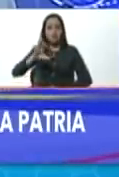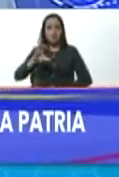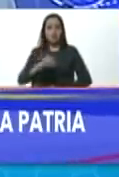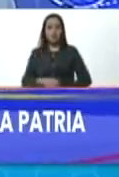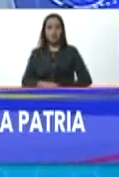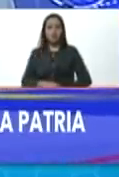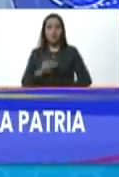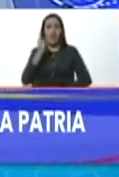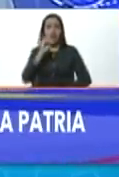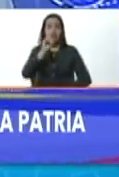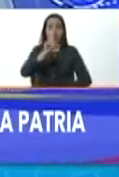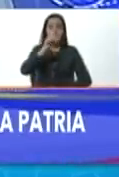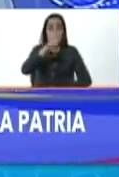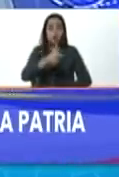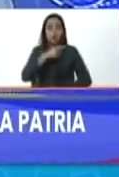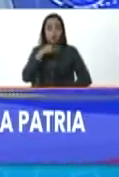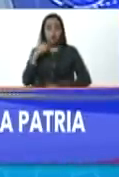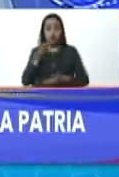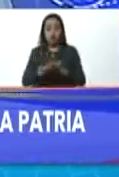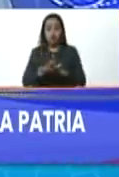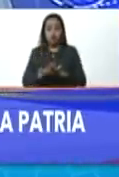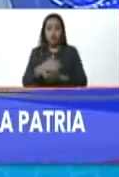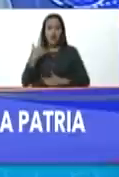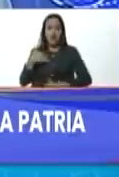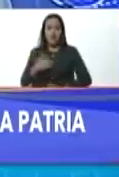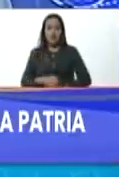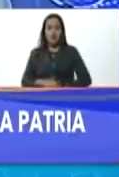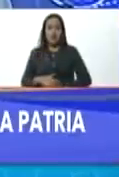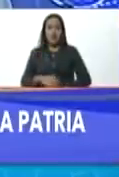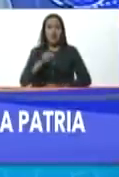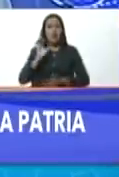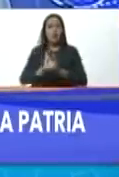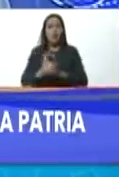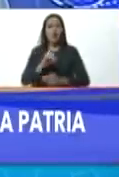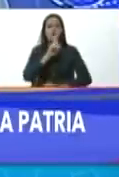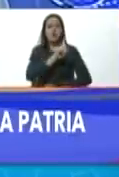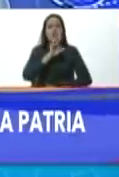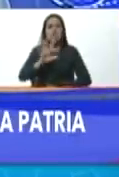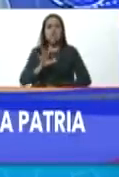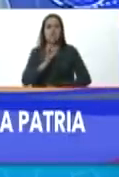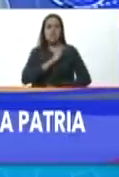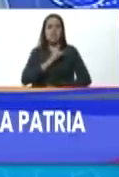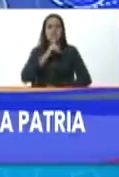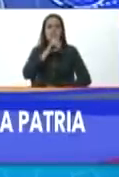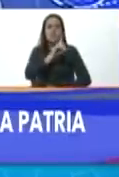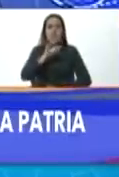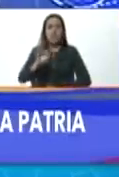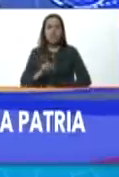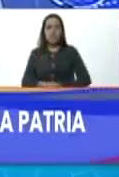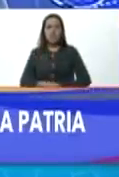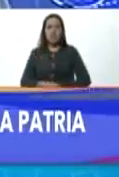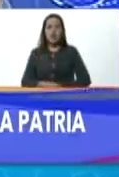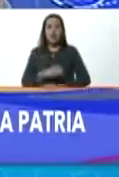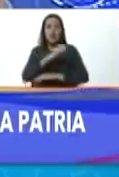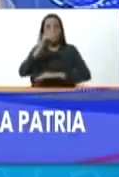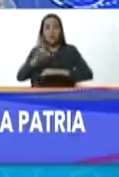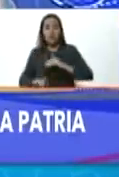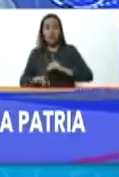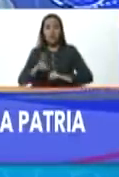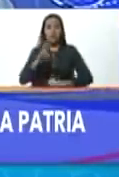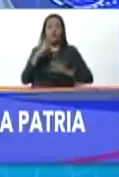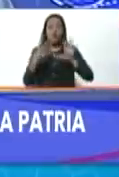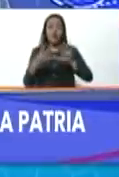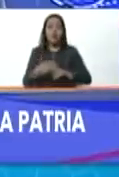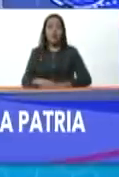donde ha habido un fallecido. Ecuador, 15 casos, Chile, 13 casos, Costa Rica, 9 casos, Perú,